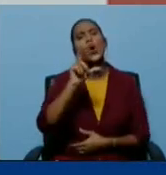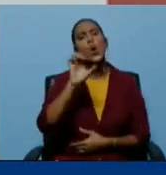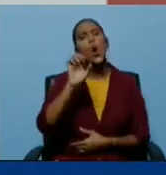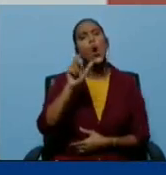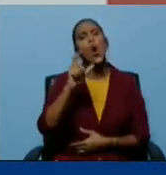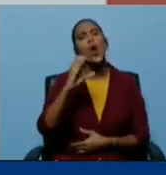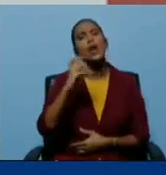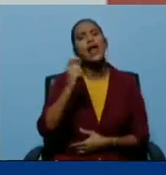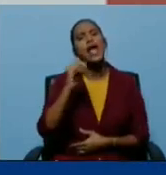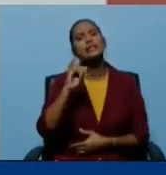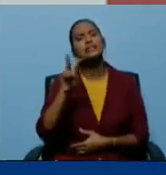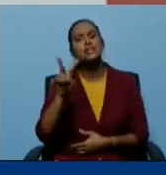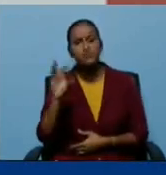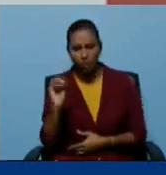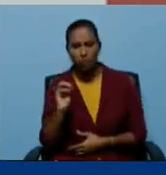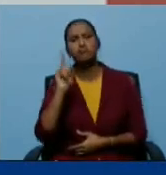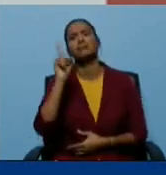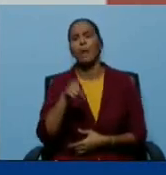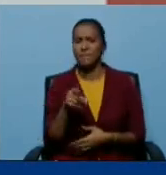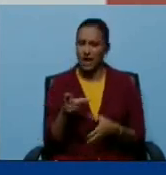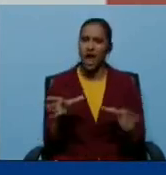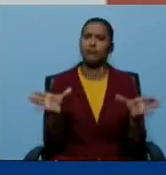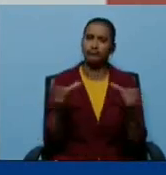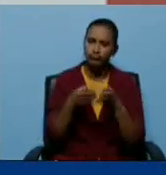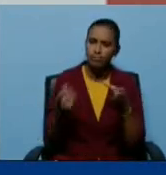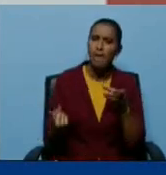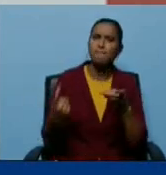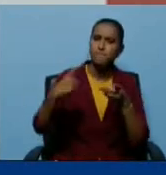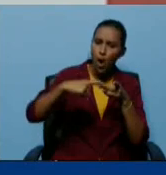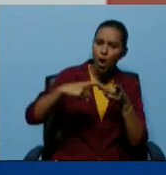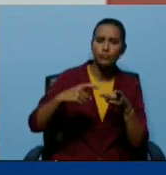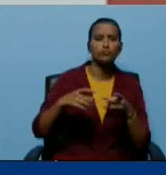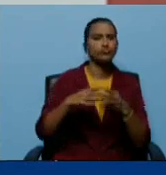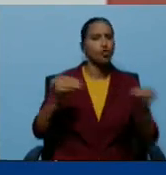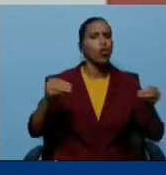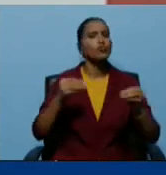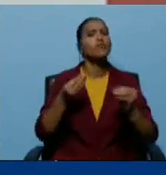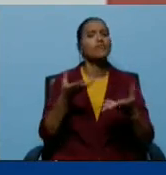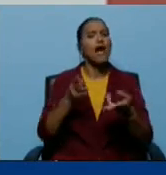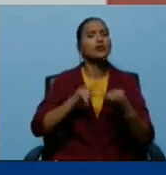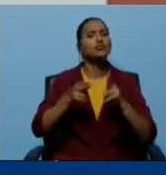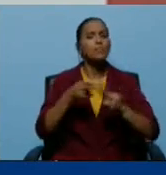tan vituperados, pero que garantizan la paz en su territorio.